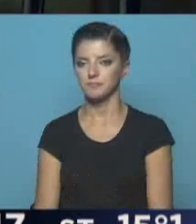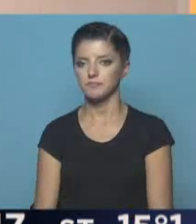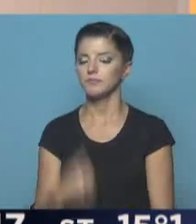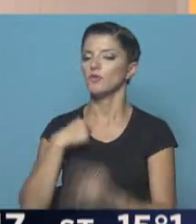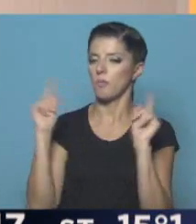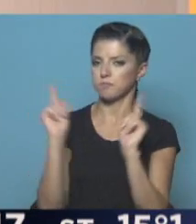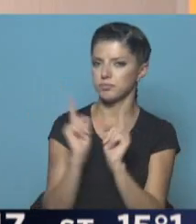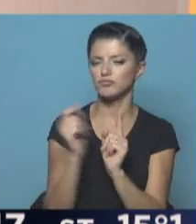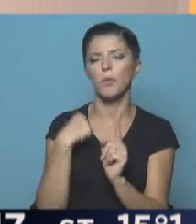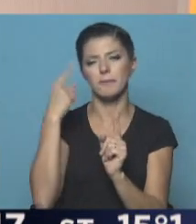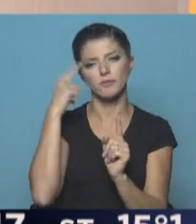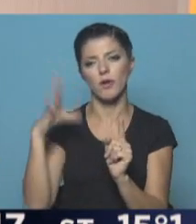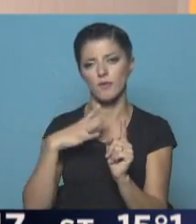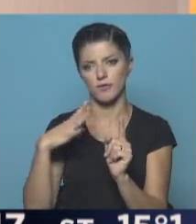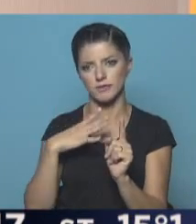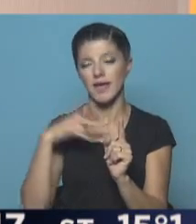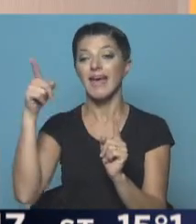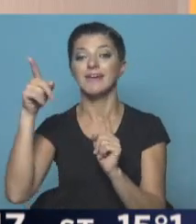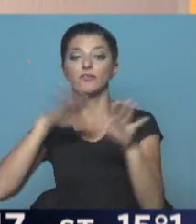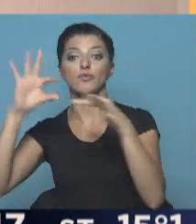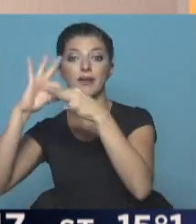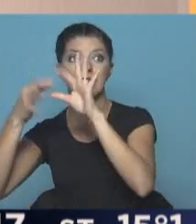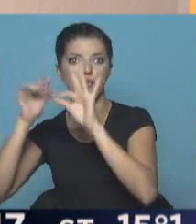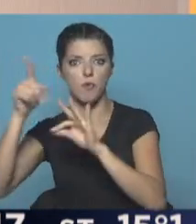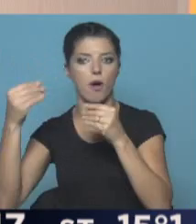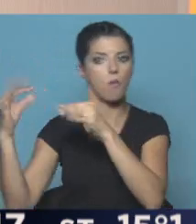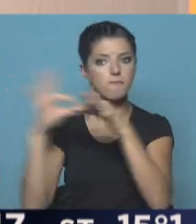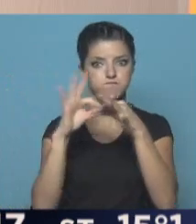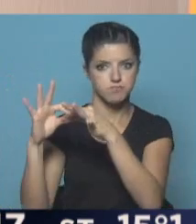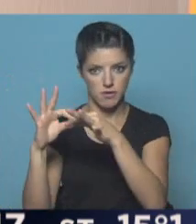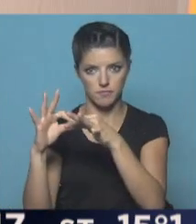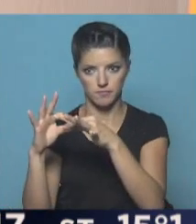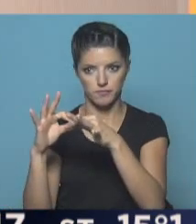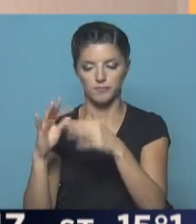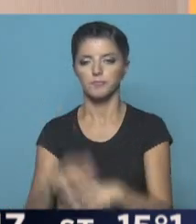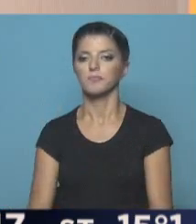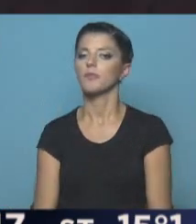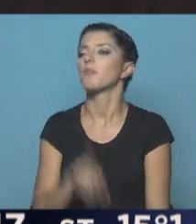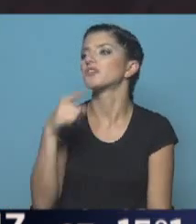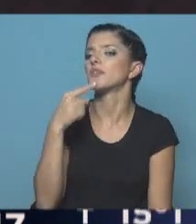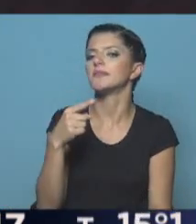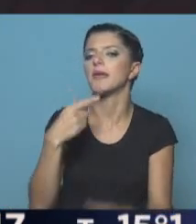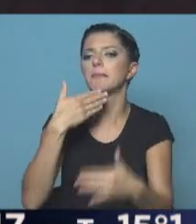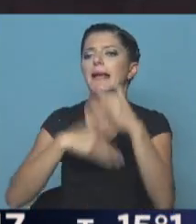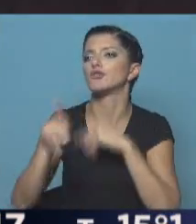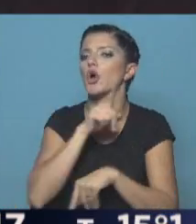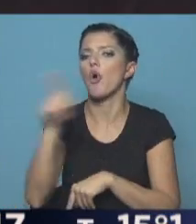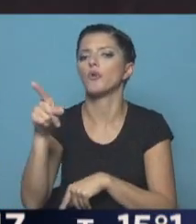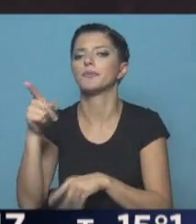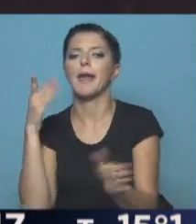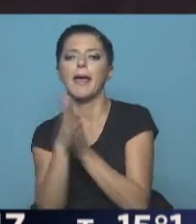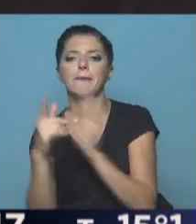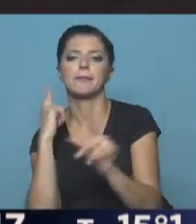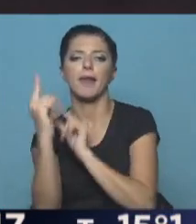en lo que todavía no se ve, que es el reflejo en Europa que puede tener esto, ¿no? Porque la argumentación contra la migración, en